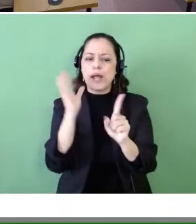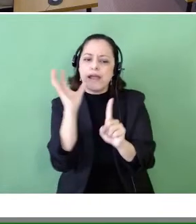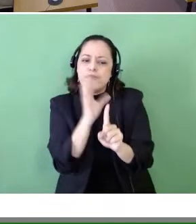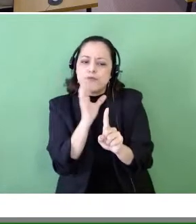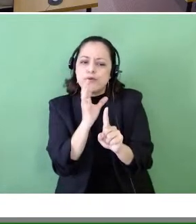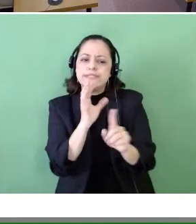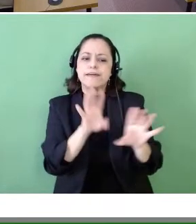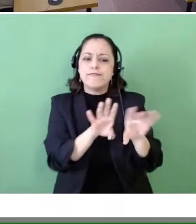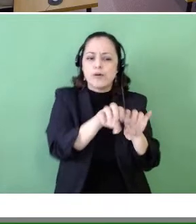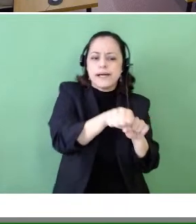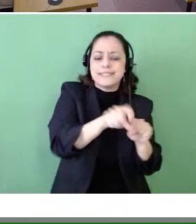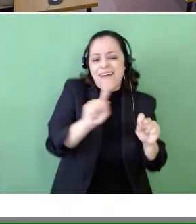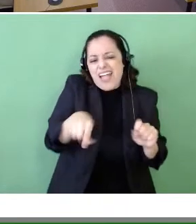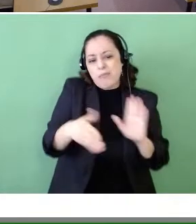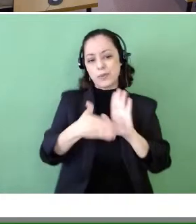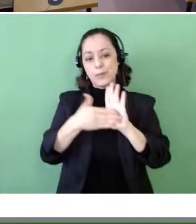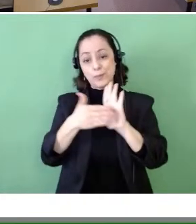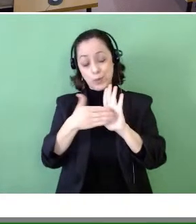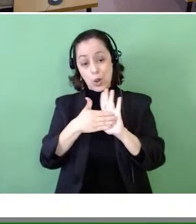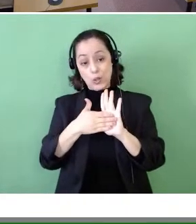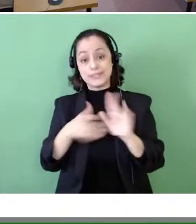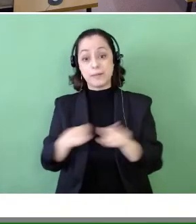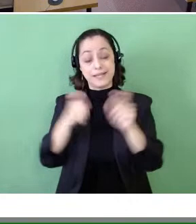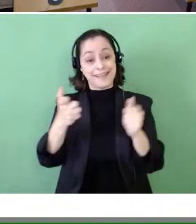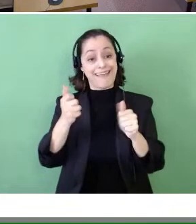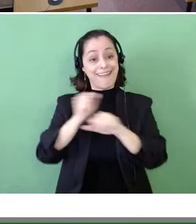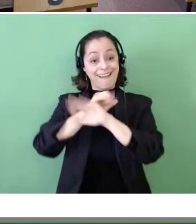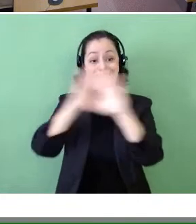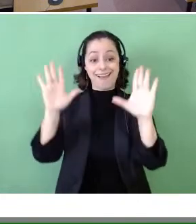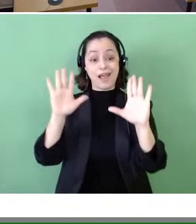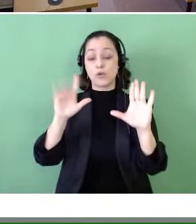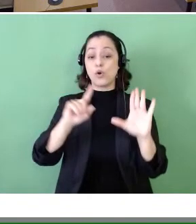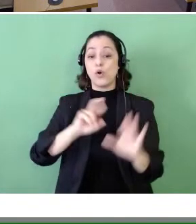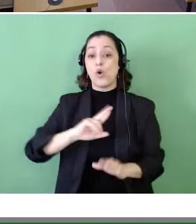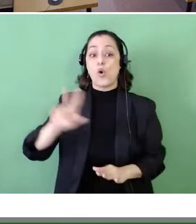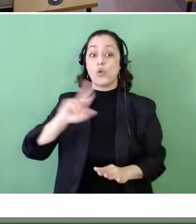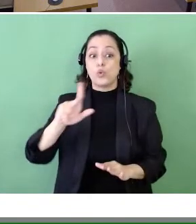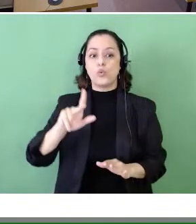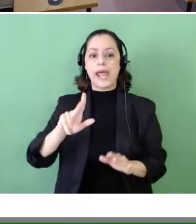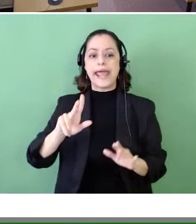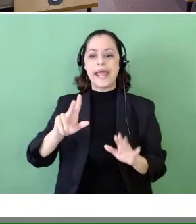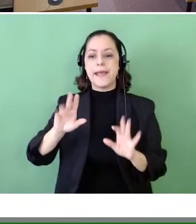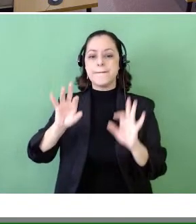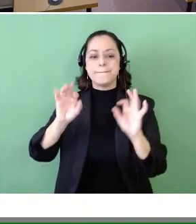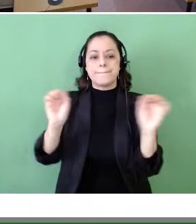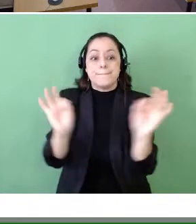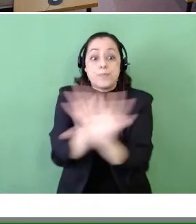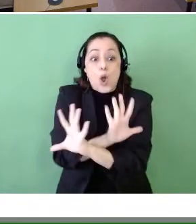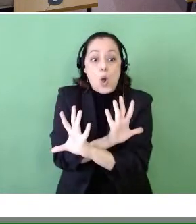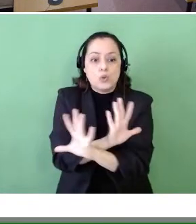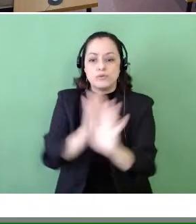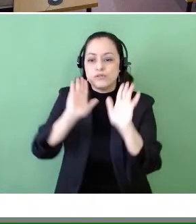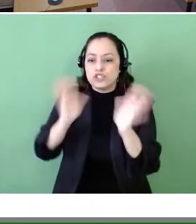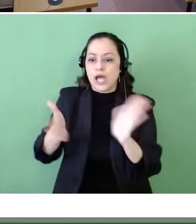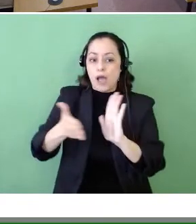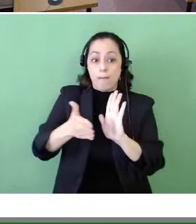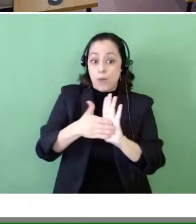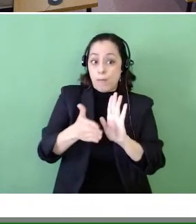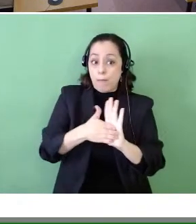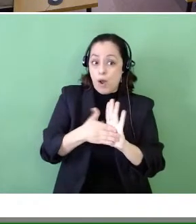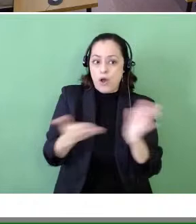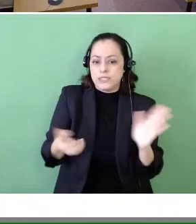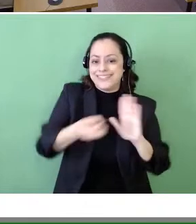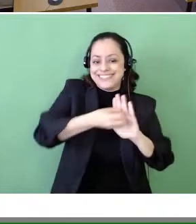pero queremos dejar claro que no es algo fijo y no es una propuesta de un